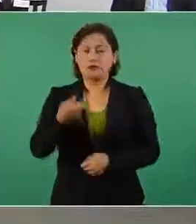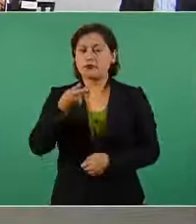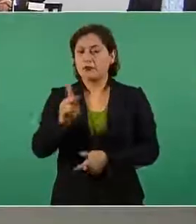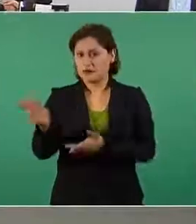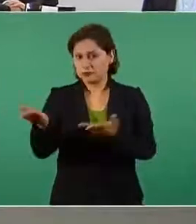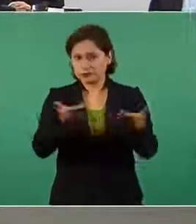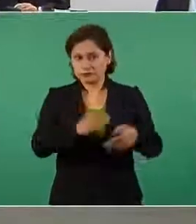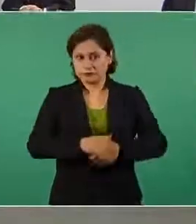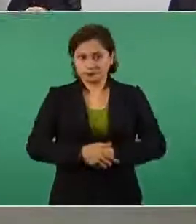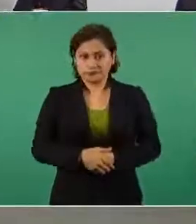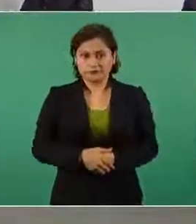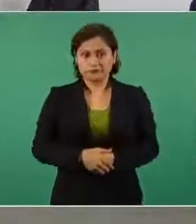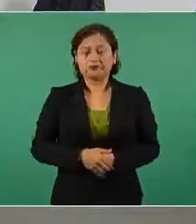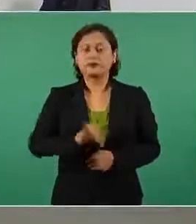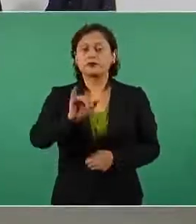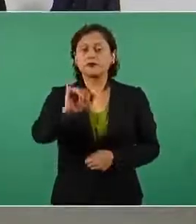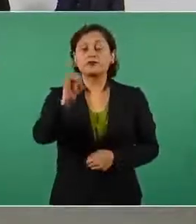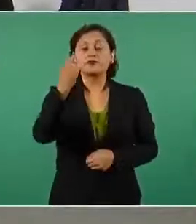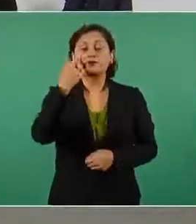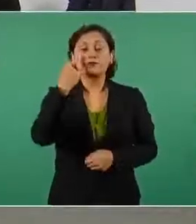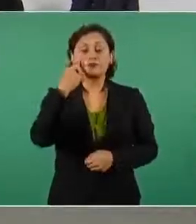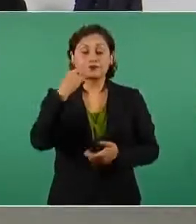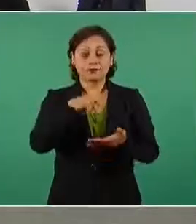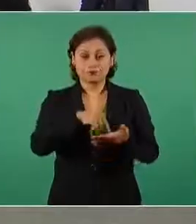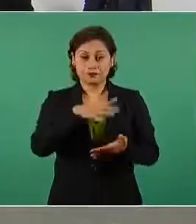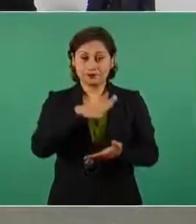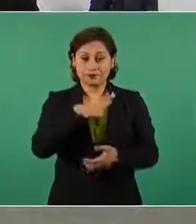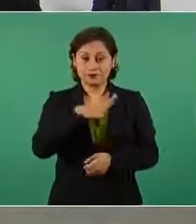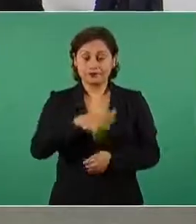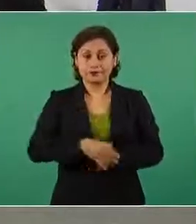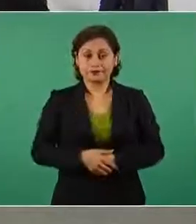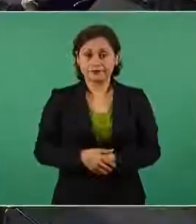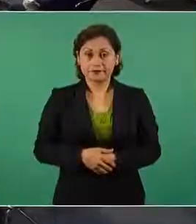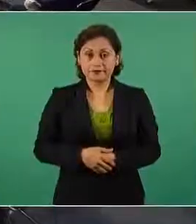sí, aquí tenemos los datos. Bien, para